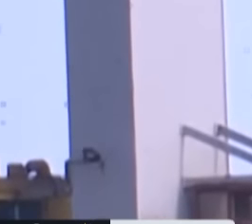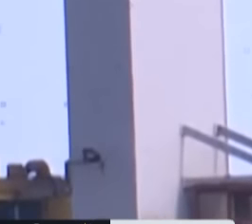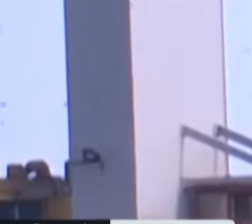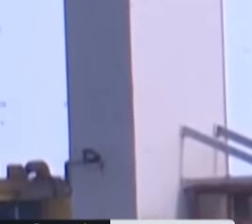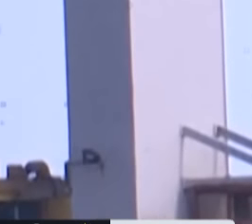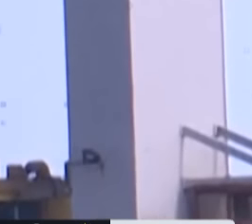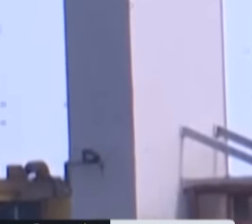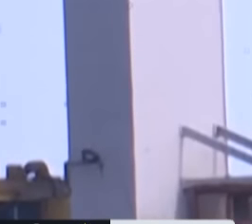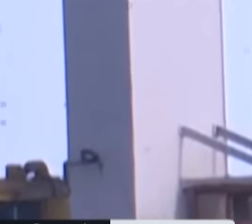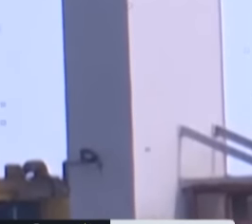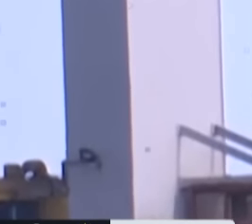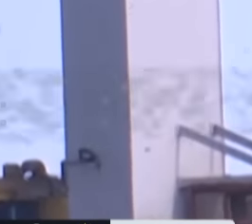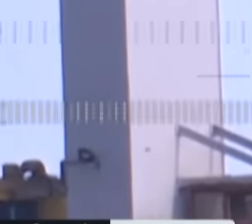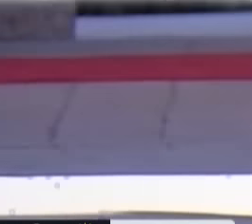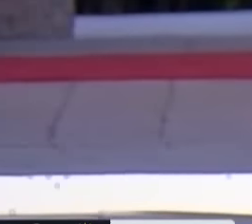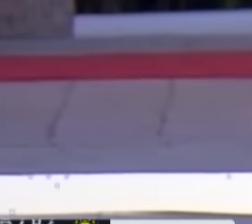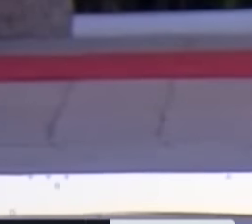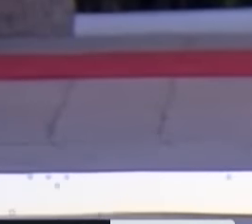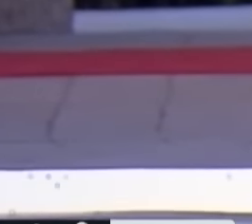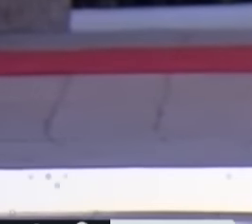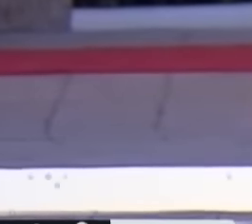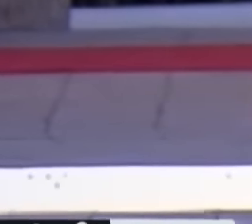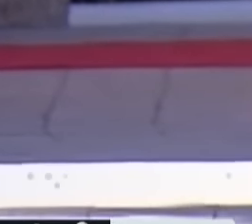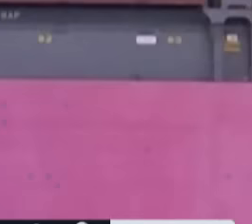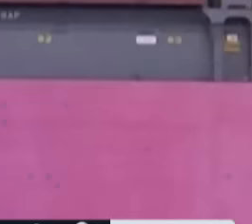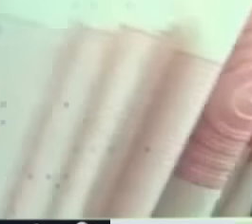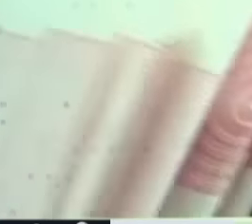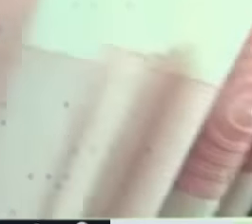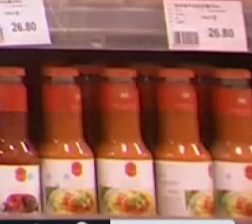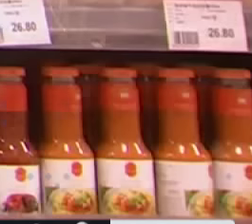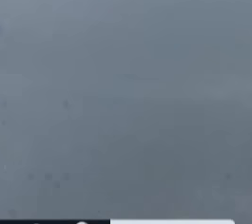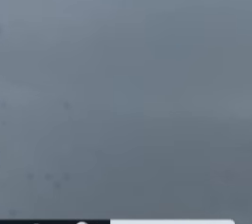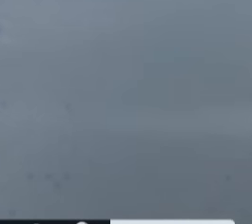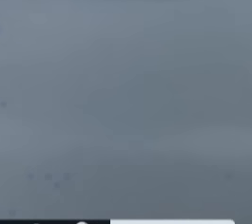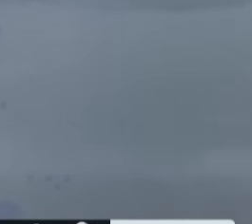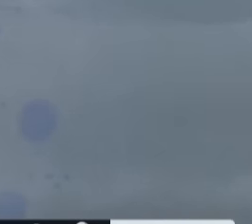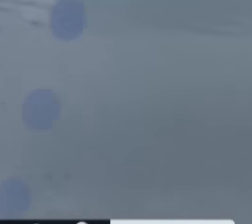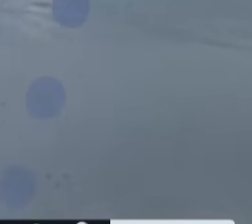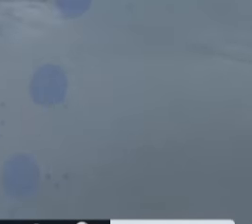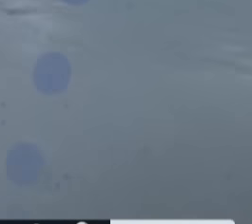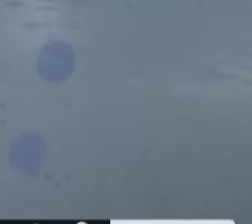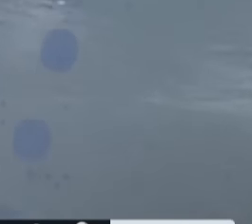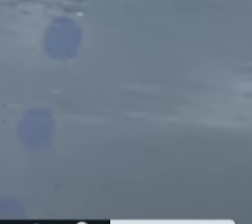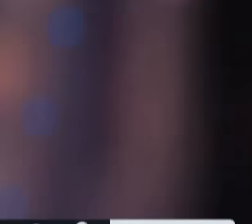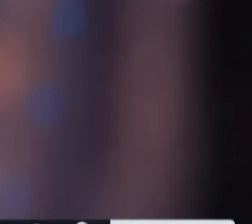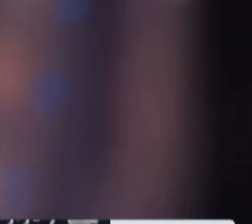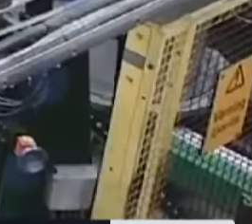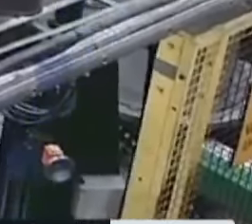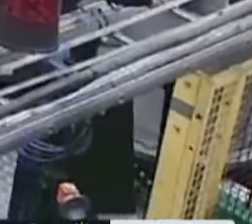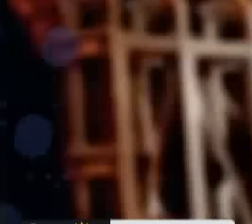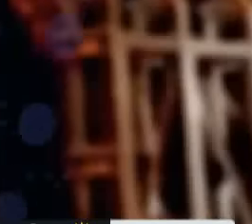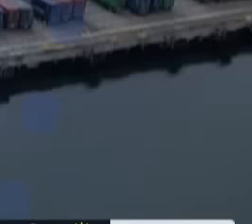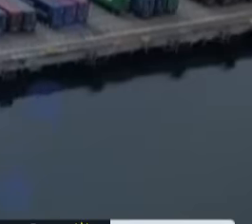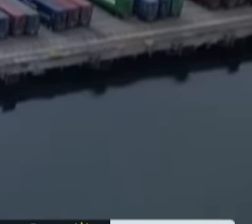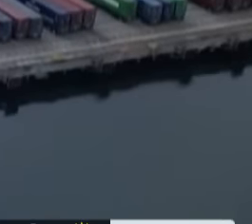Vamos a dar unas semanas más para poder cerrar el tema que ya va muy avanzado de los